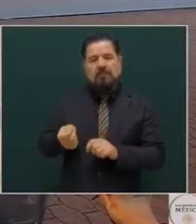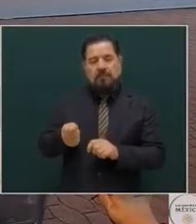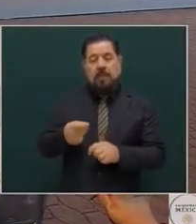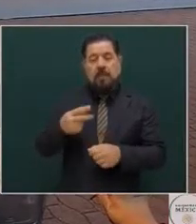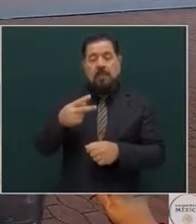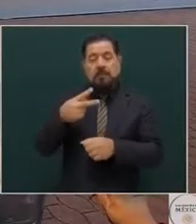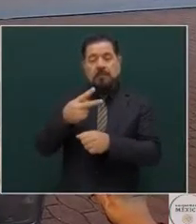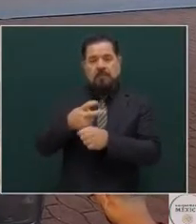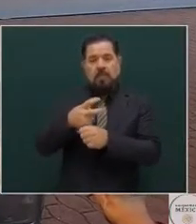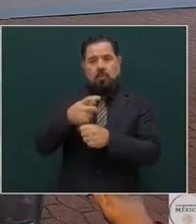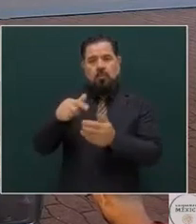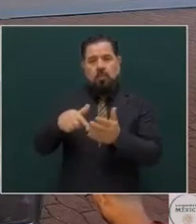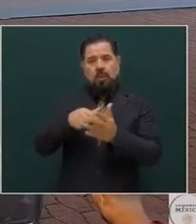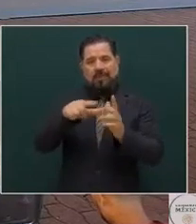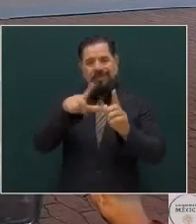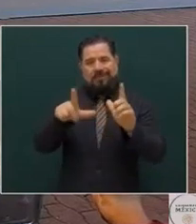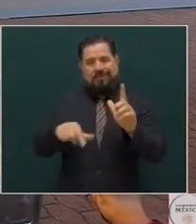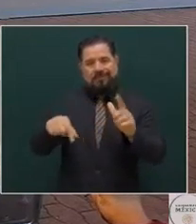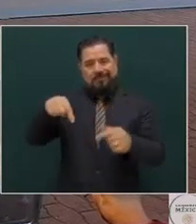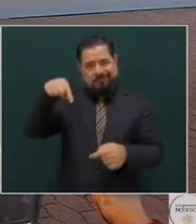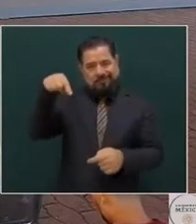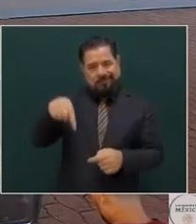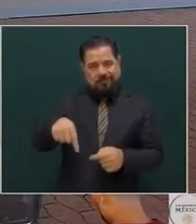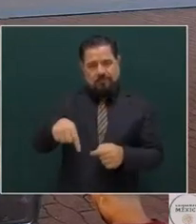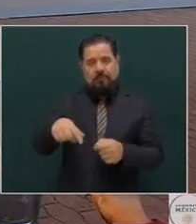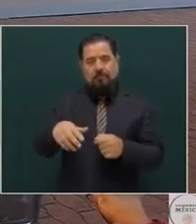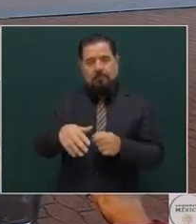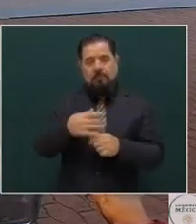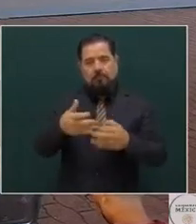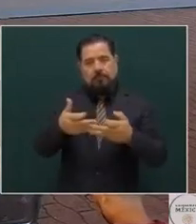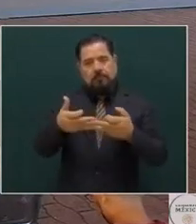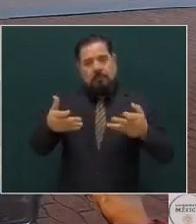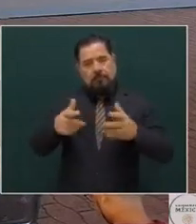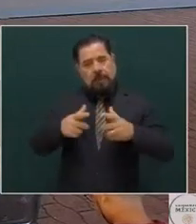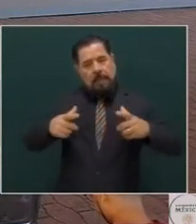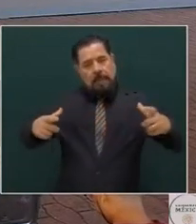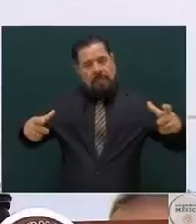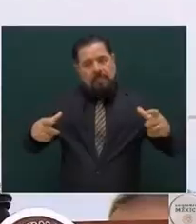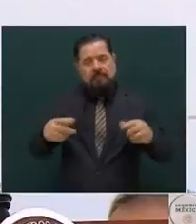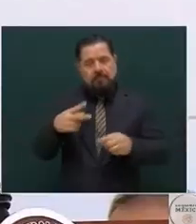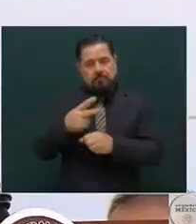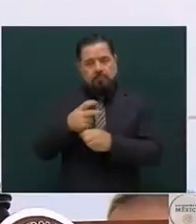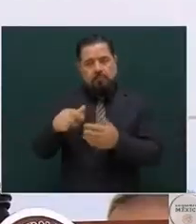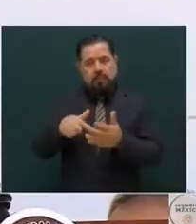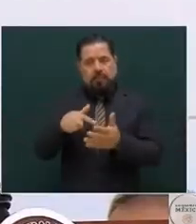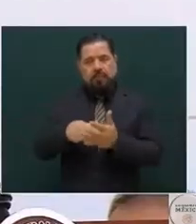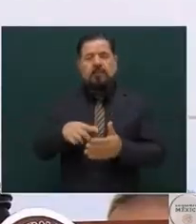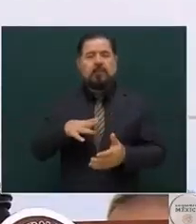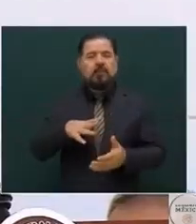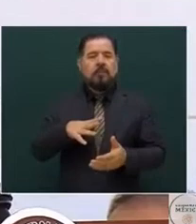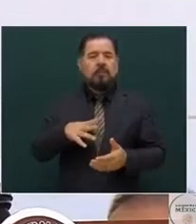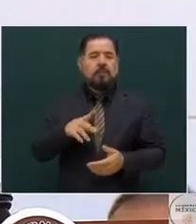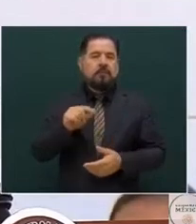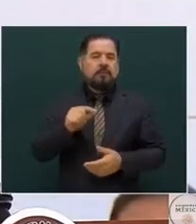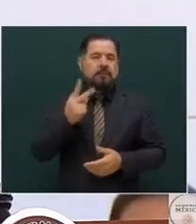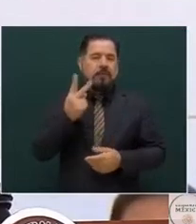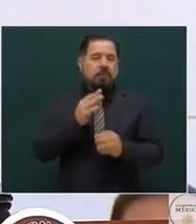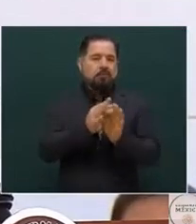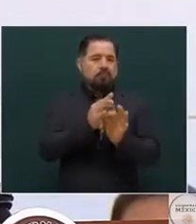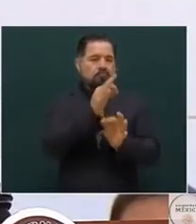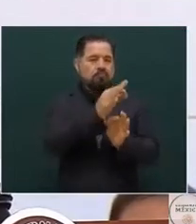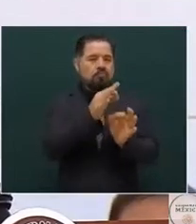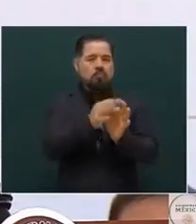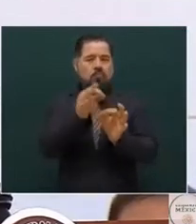segundo lugar a nivel nacional por su territorio, 72 municipios, 2.9